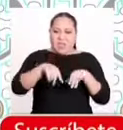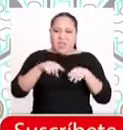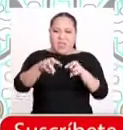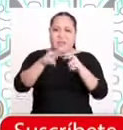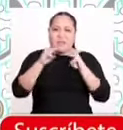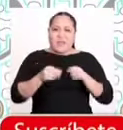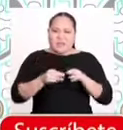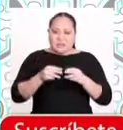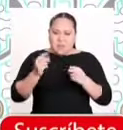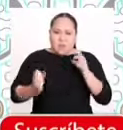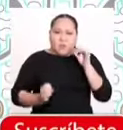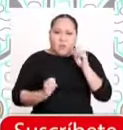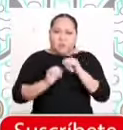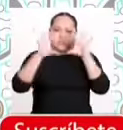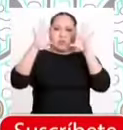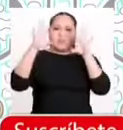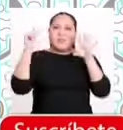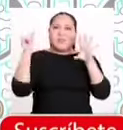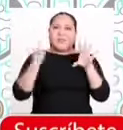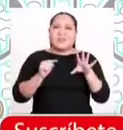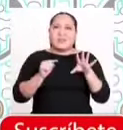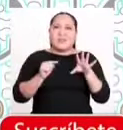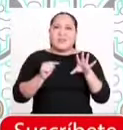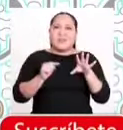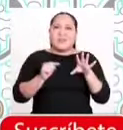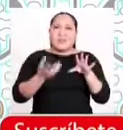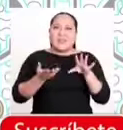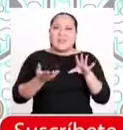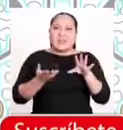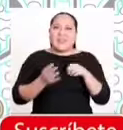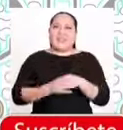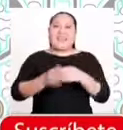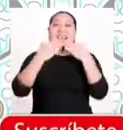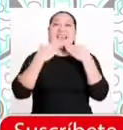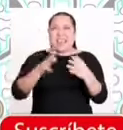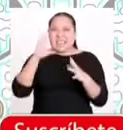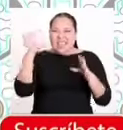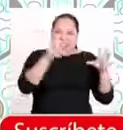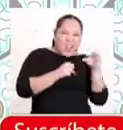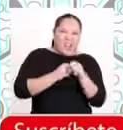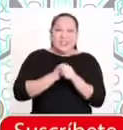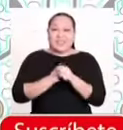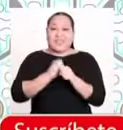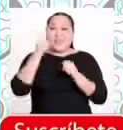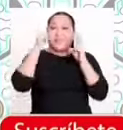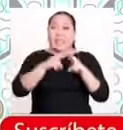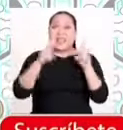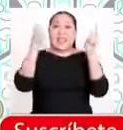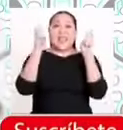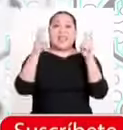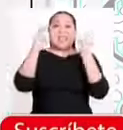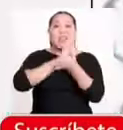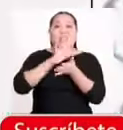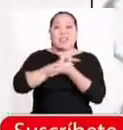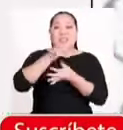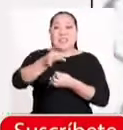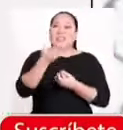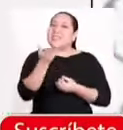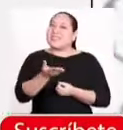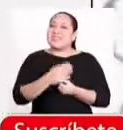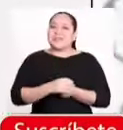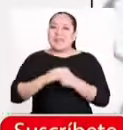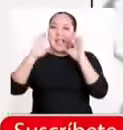la mesa y de pronto ¡pum! ¡apareció! ¡Gracias, Decau! Miren, el título del texto es...